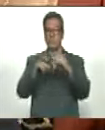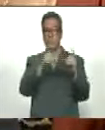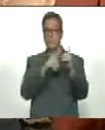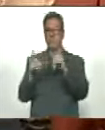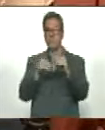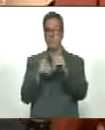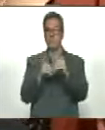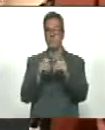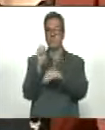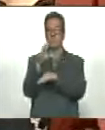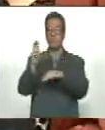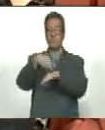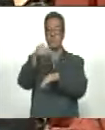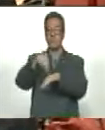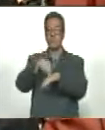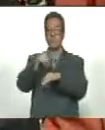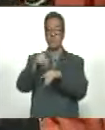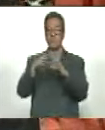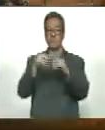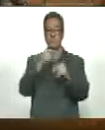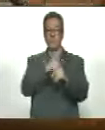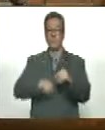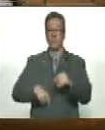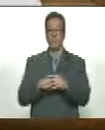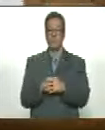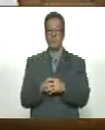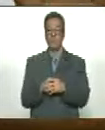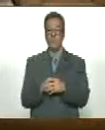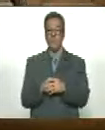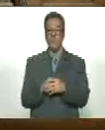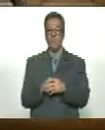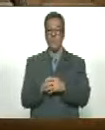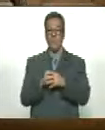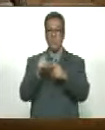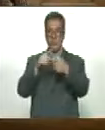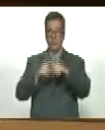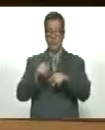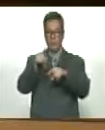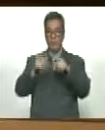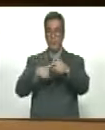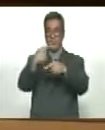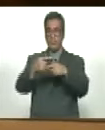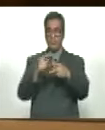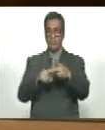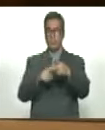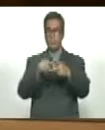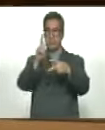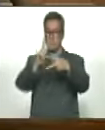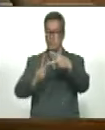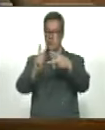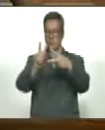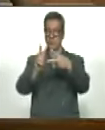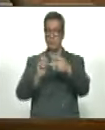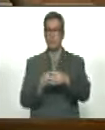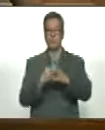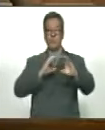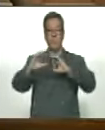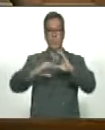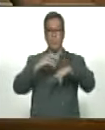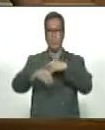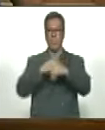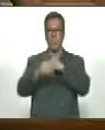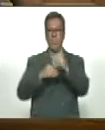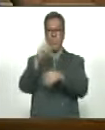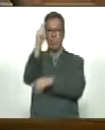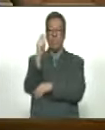Interior y de Debates de la Asamblea Nacional. Es todo, ciudadano presidente. En cuenta, secretaria. Siguiente. Punto número 2. Comunicación suscrita